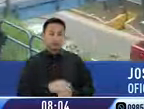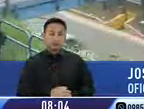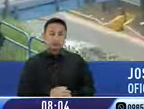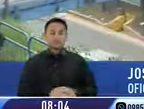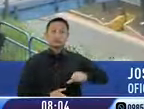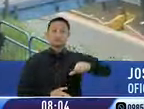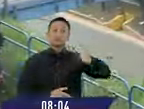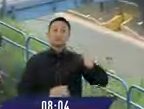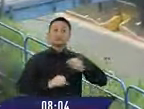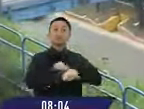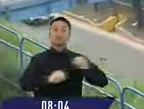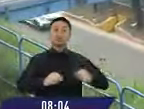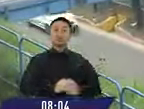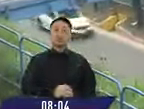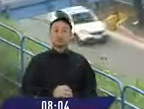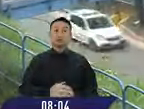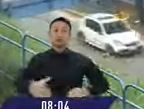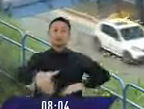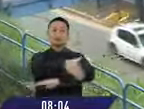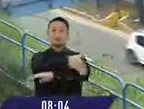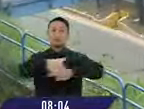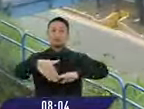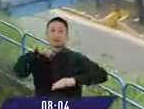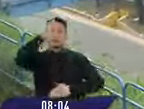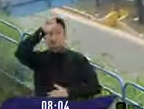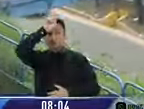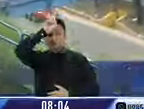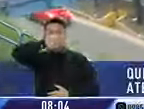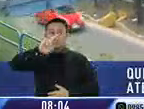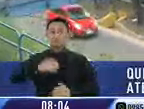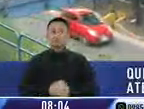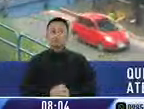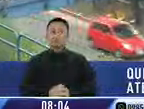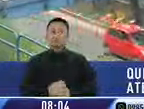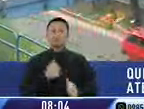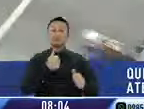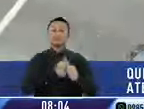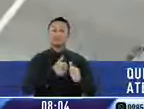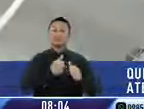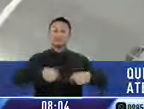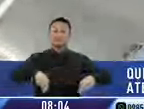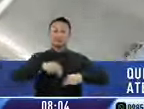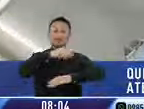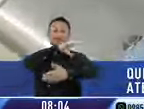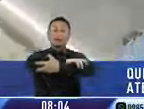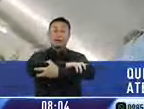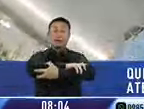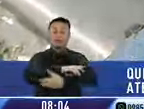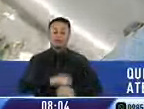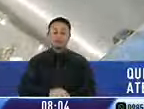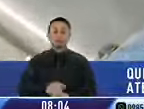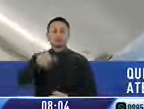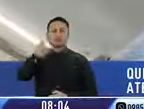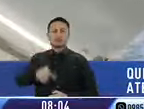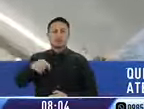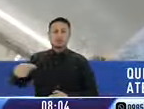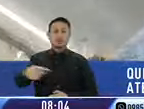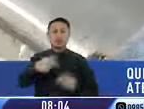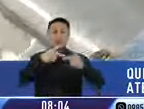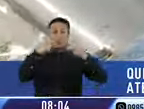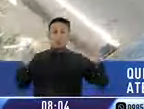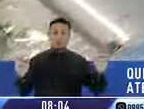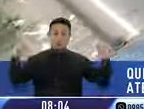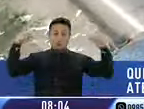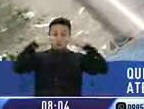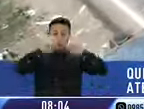otro atentado se reportó en la autopista general rumi y cerca de llegar al sector del trevo los delincuentes hicieron volar parte de un